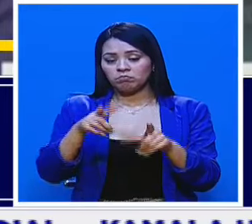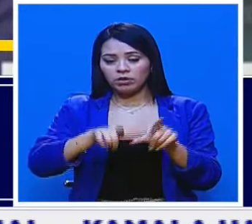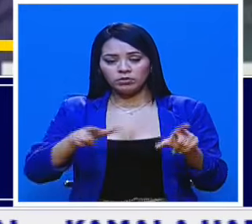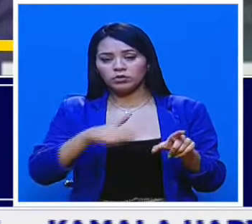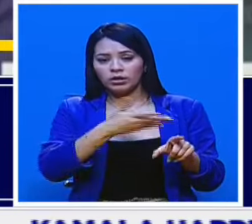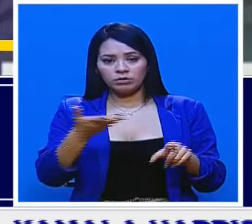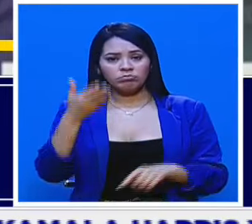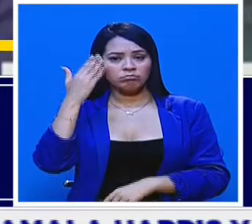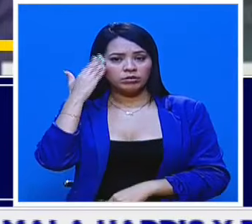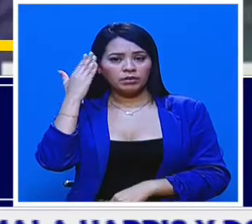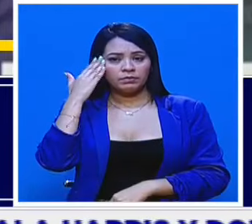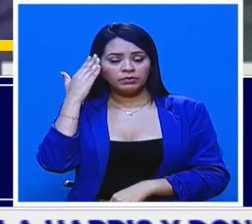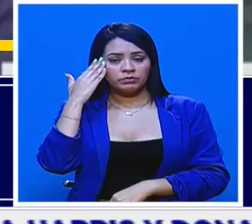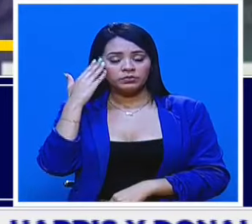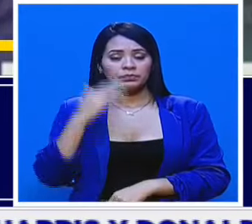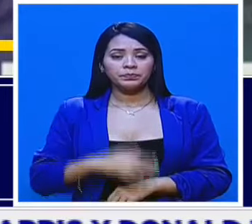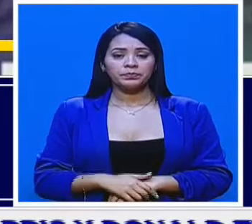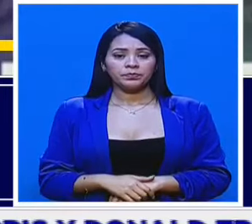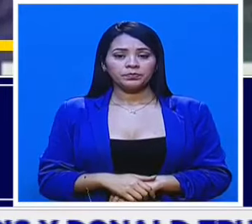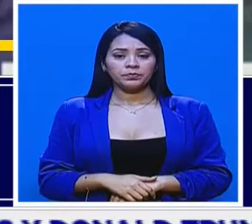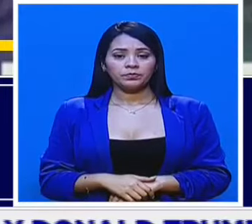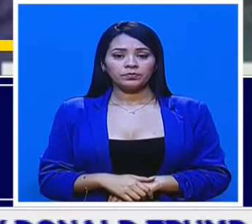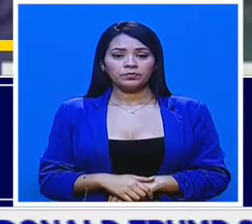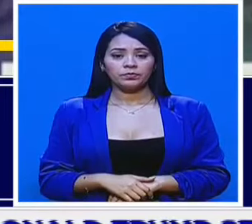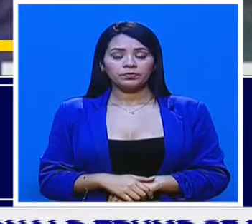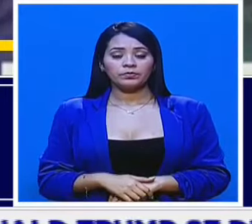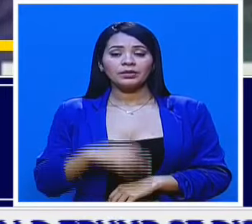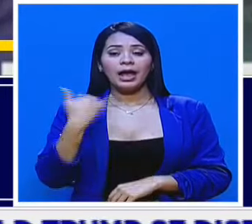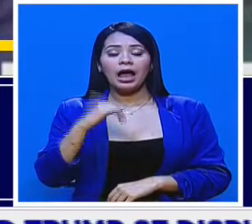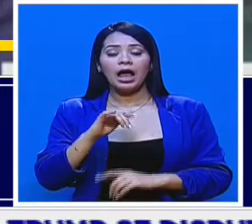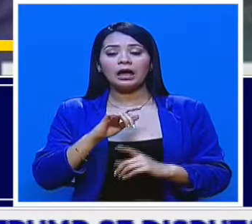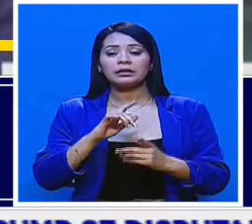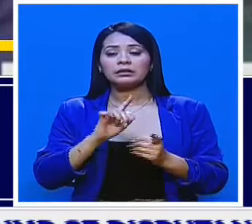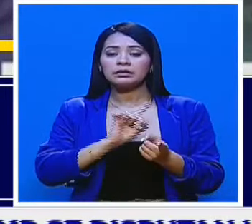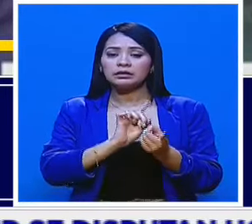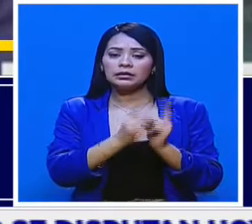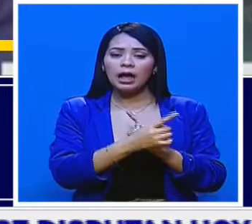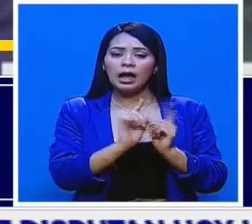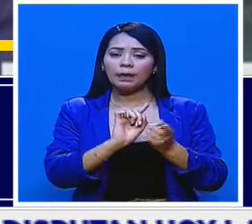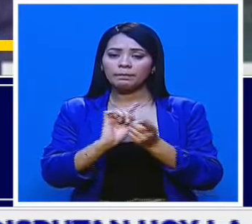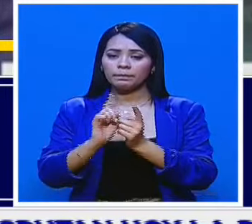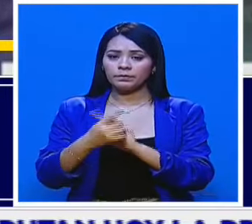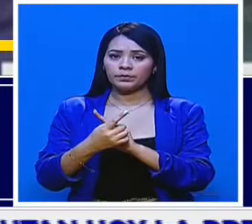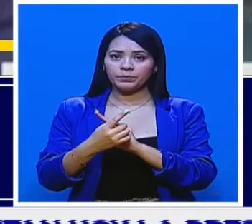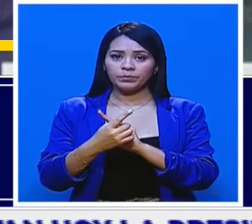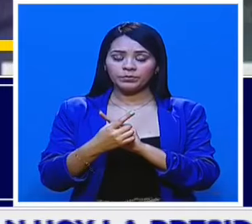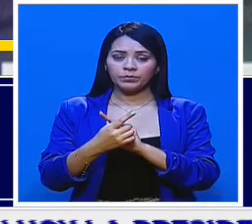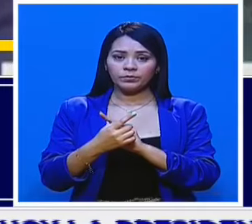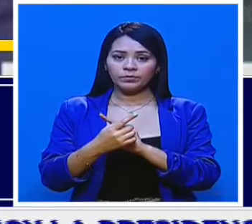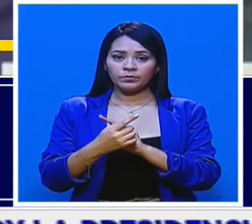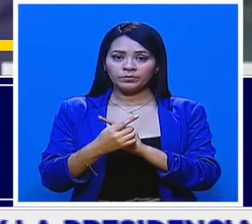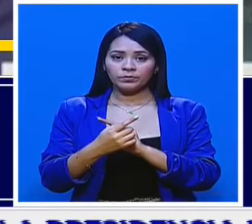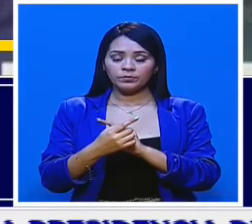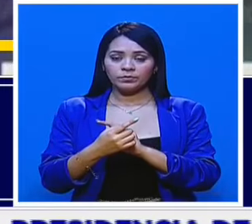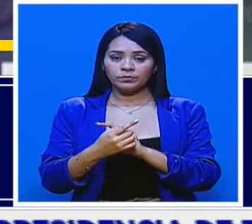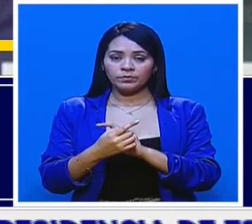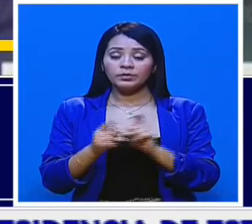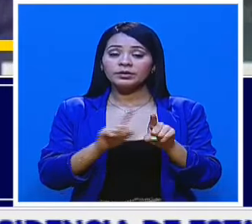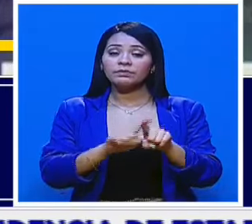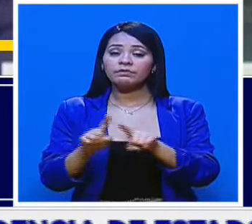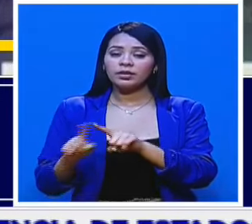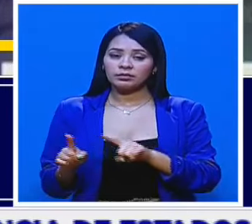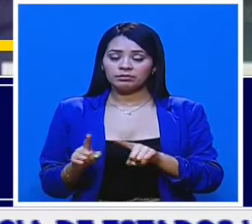entenderlo. Hoy por hoy hay cambios coyunturales. Por horas,